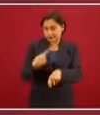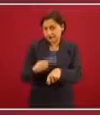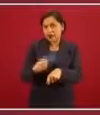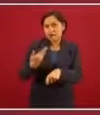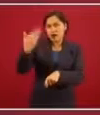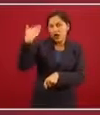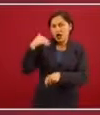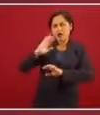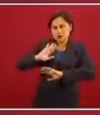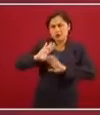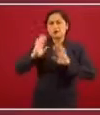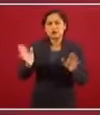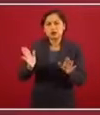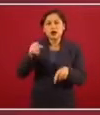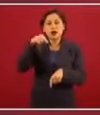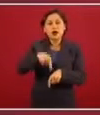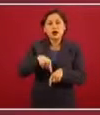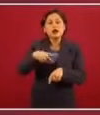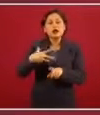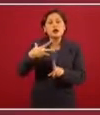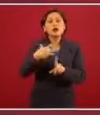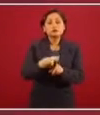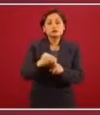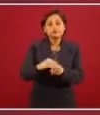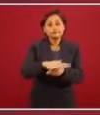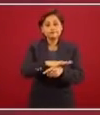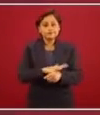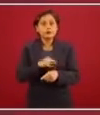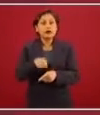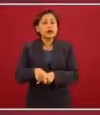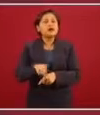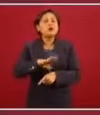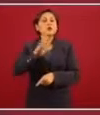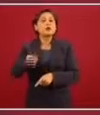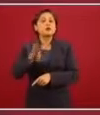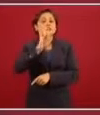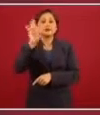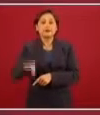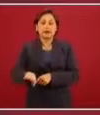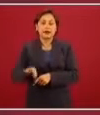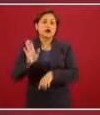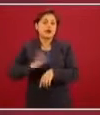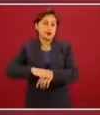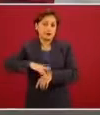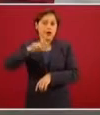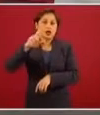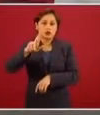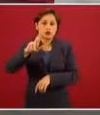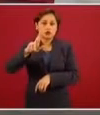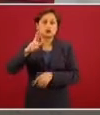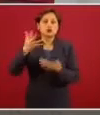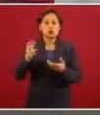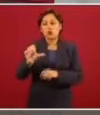ocurrir que haya mayor probabilidad de morir entre aquellas personas que tienen COVID. En México,